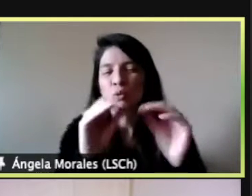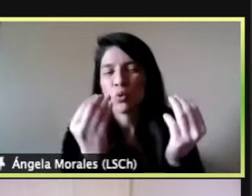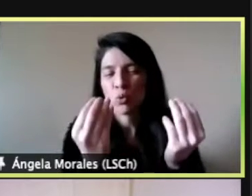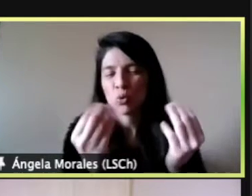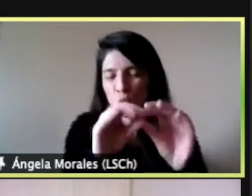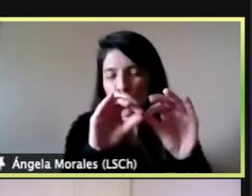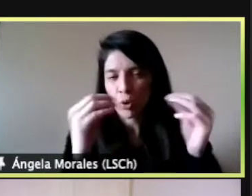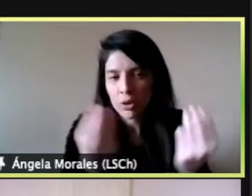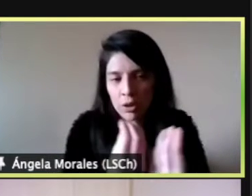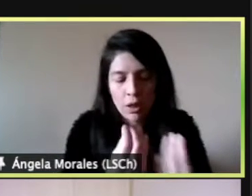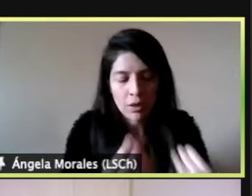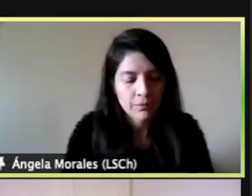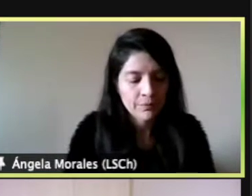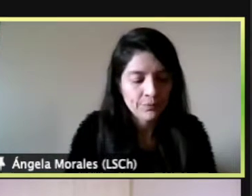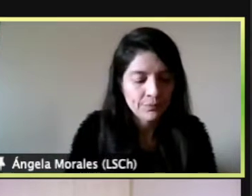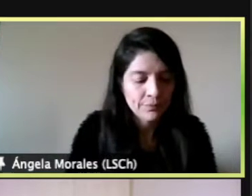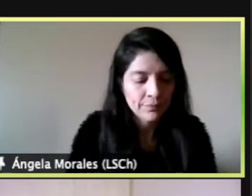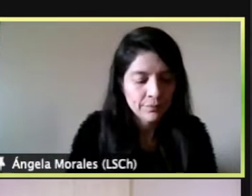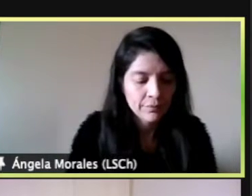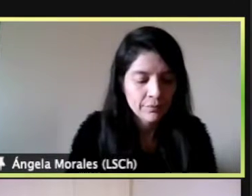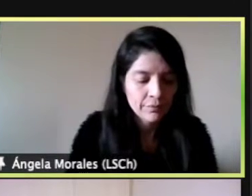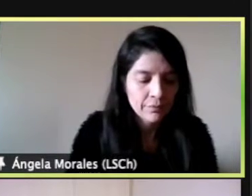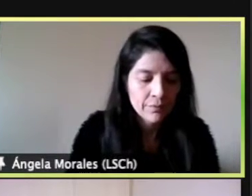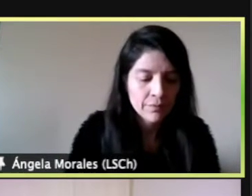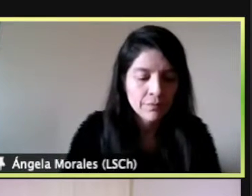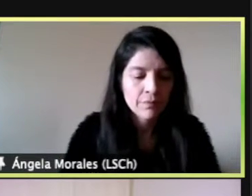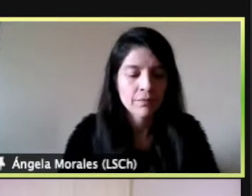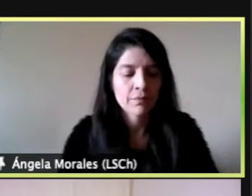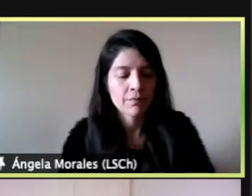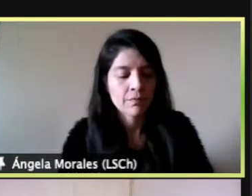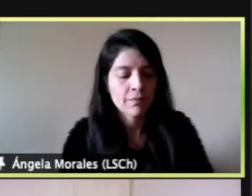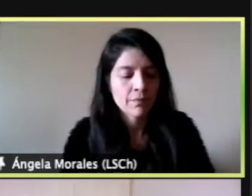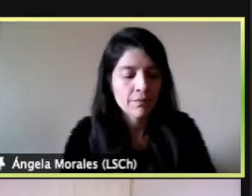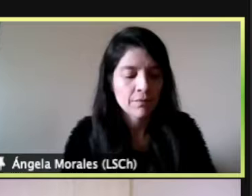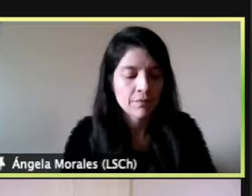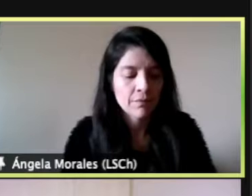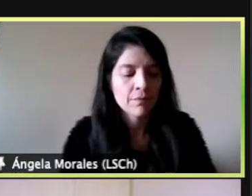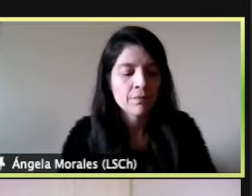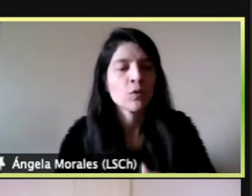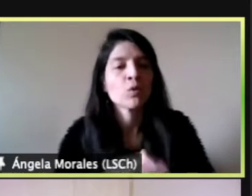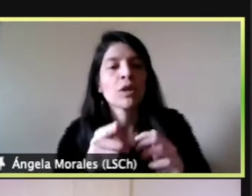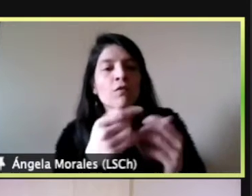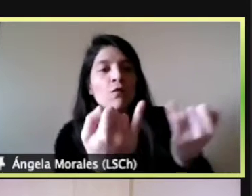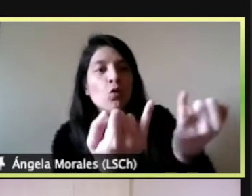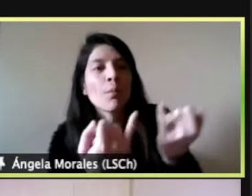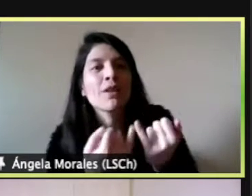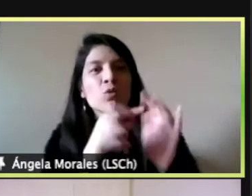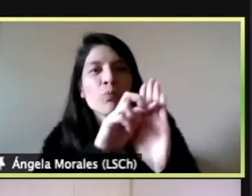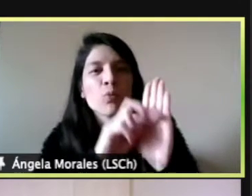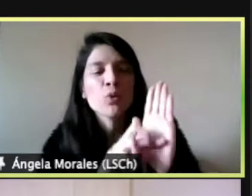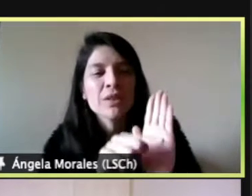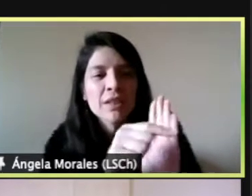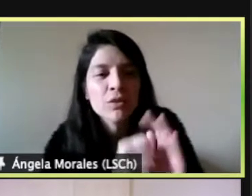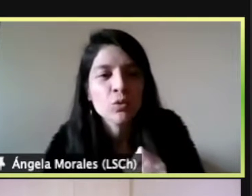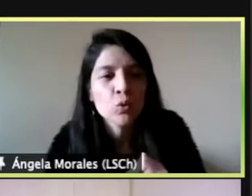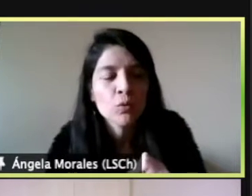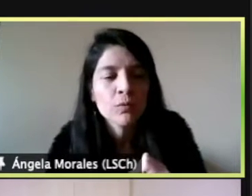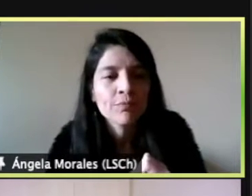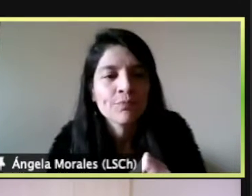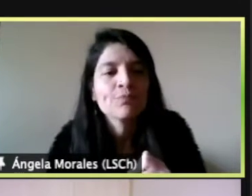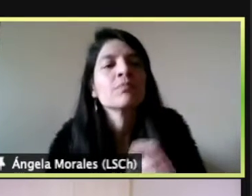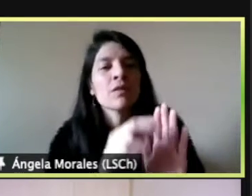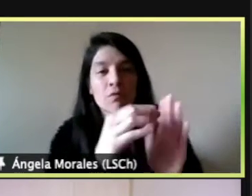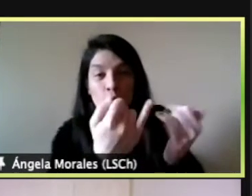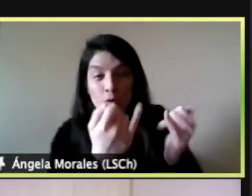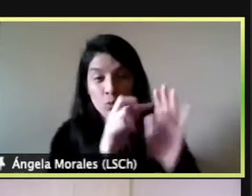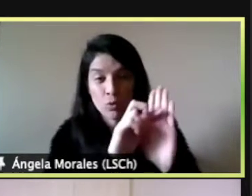es poder tener información de este proyecto, ¿ya? Para hacer eso voy a utilizar las mismas fórmulas